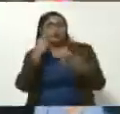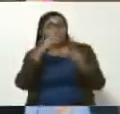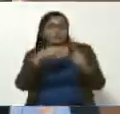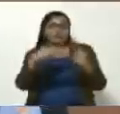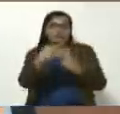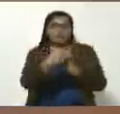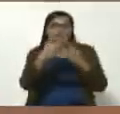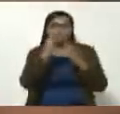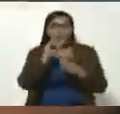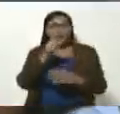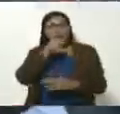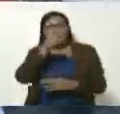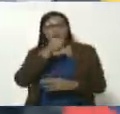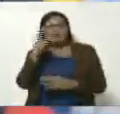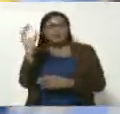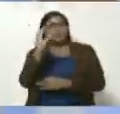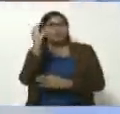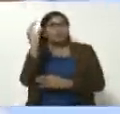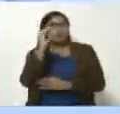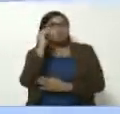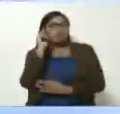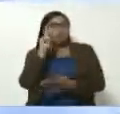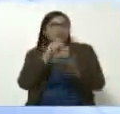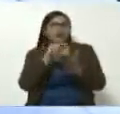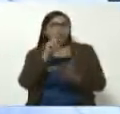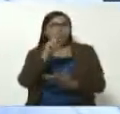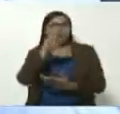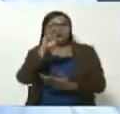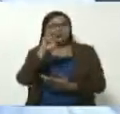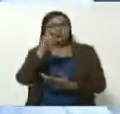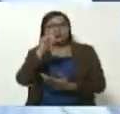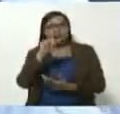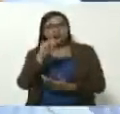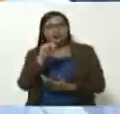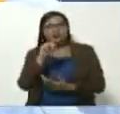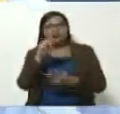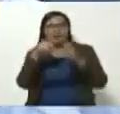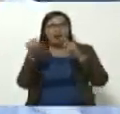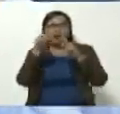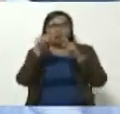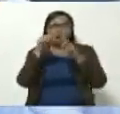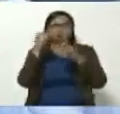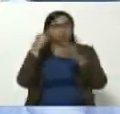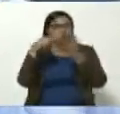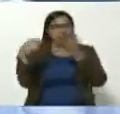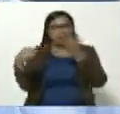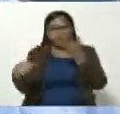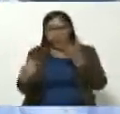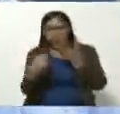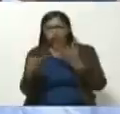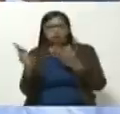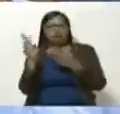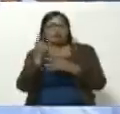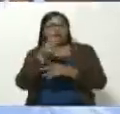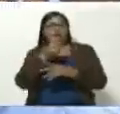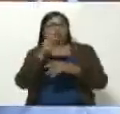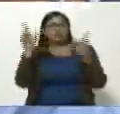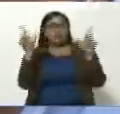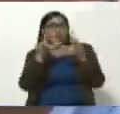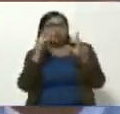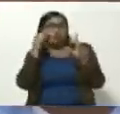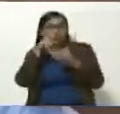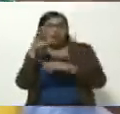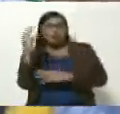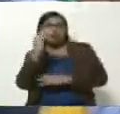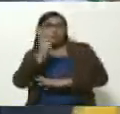360, sino toda la prensa colombiana, estuvo RCN, estuvo Caracol, estuvo El Espectador, El Tiempo, El Heraldo, y